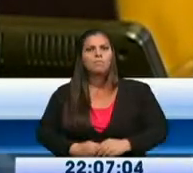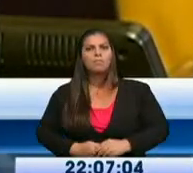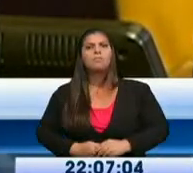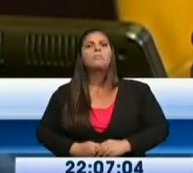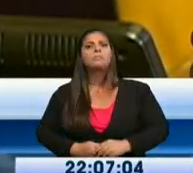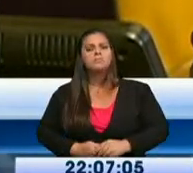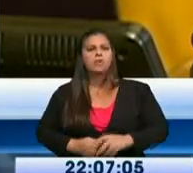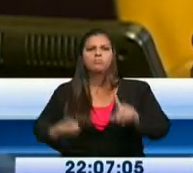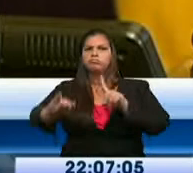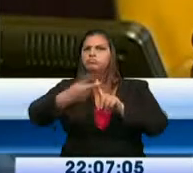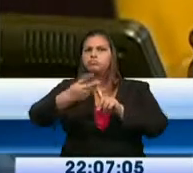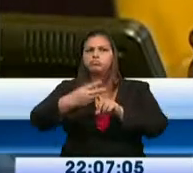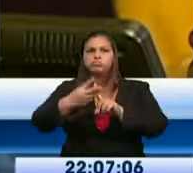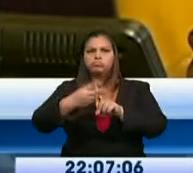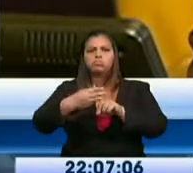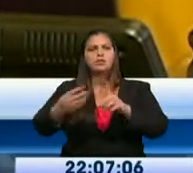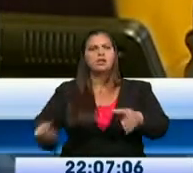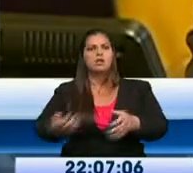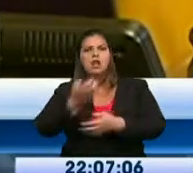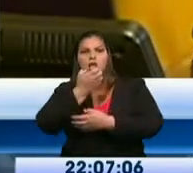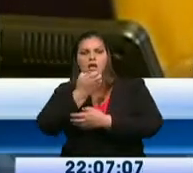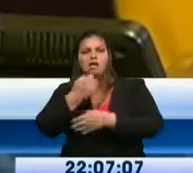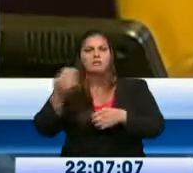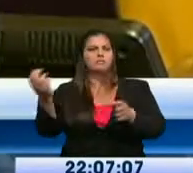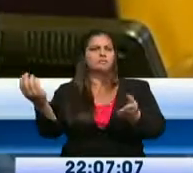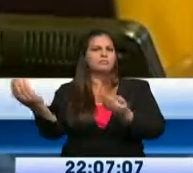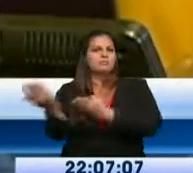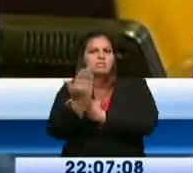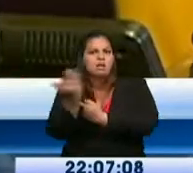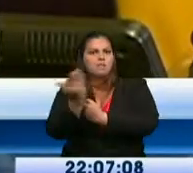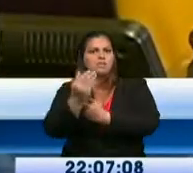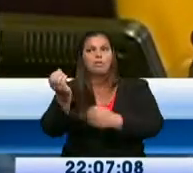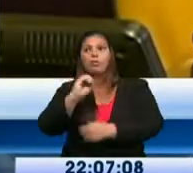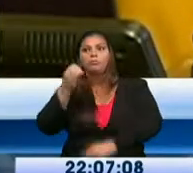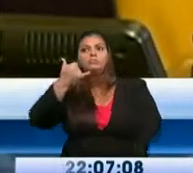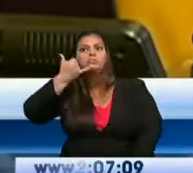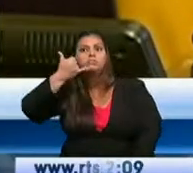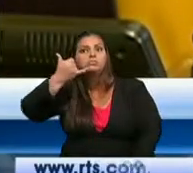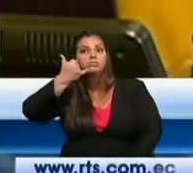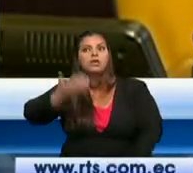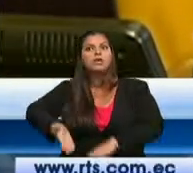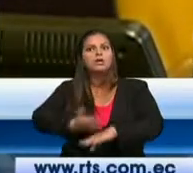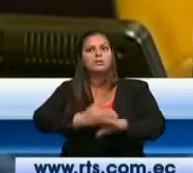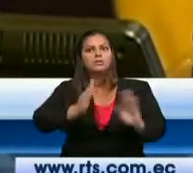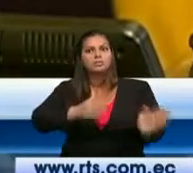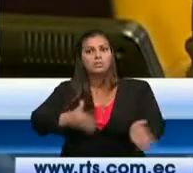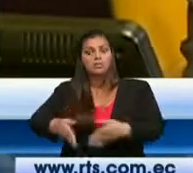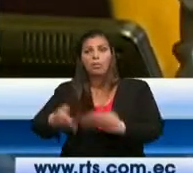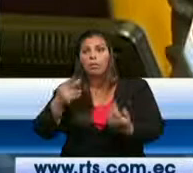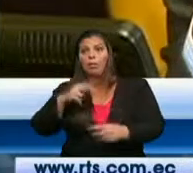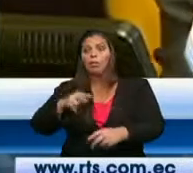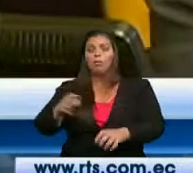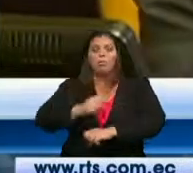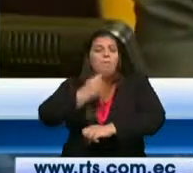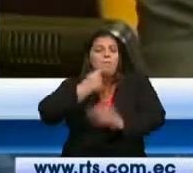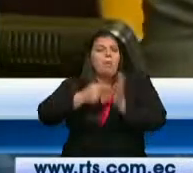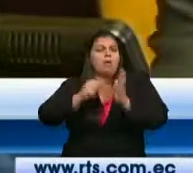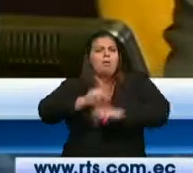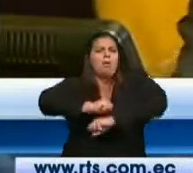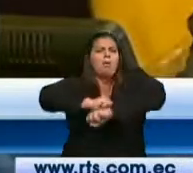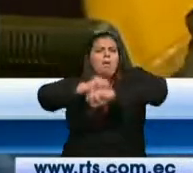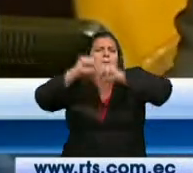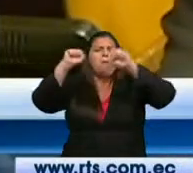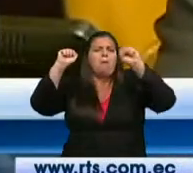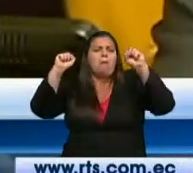páginas web, radio, televisión, incluso llamadas a celular, lo mejor es que sea una emergencia a las 2 de la mañana, empiecen a sonar sirenas